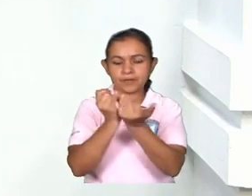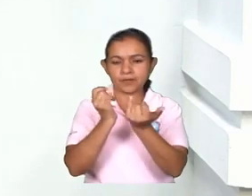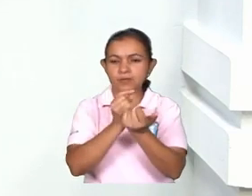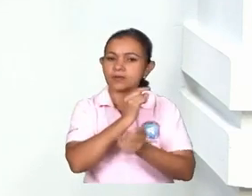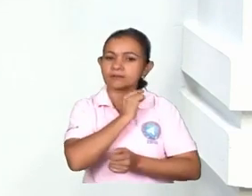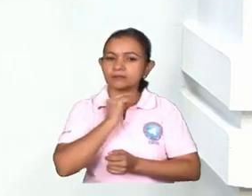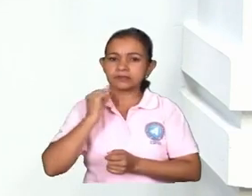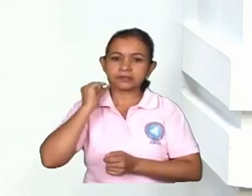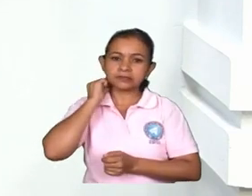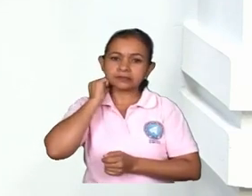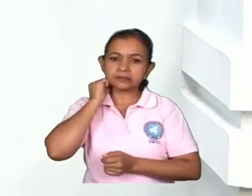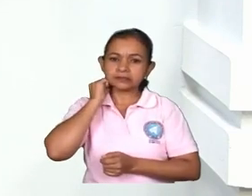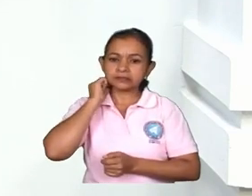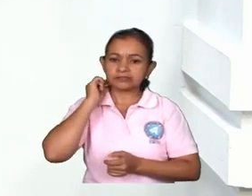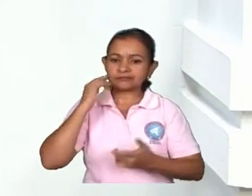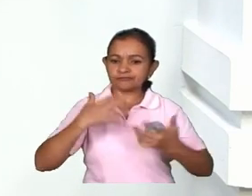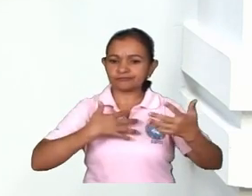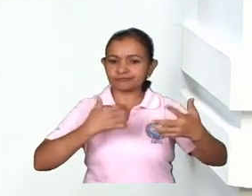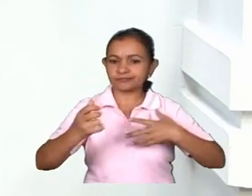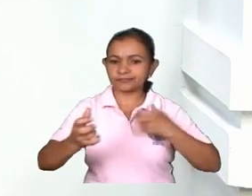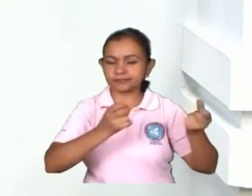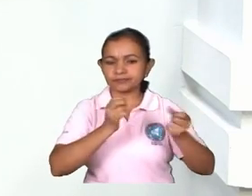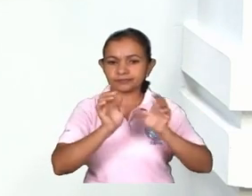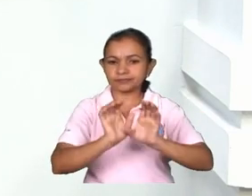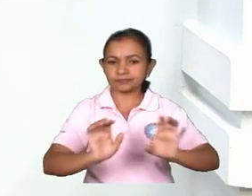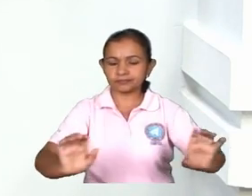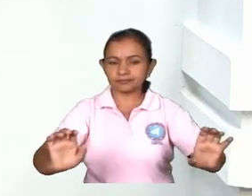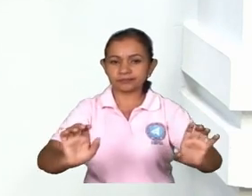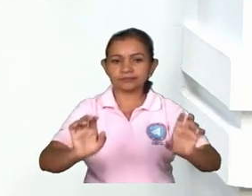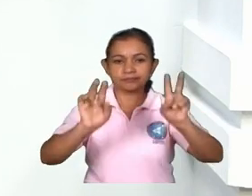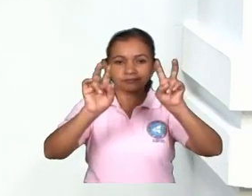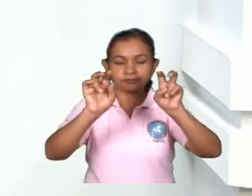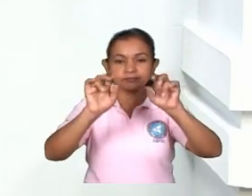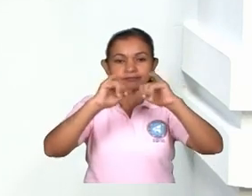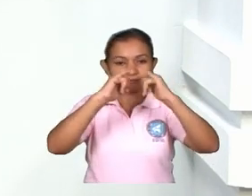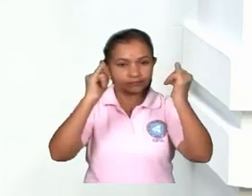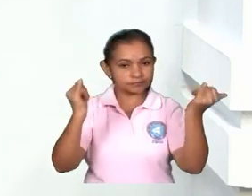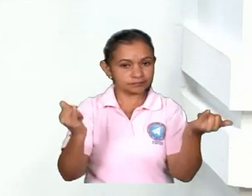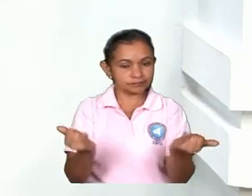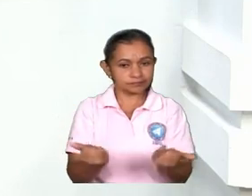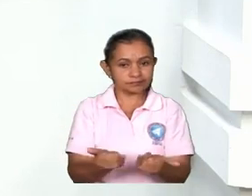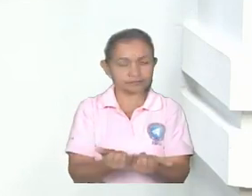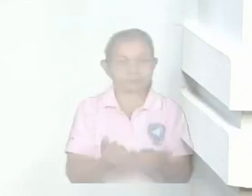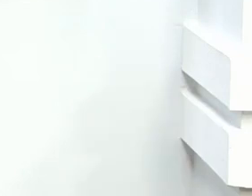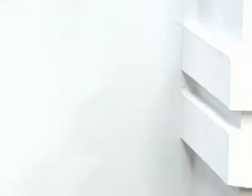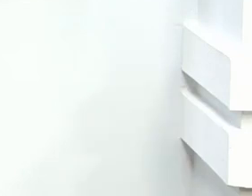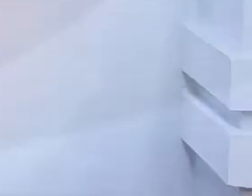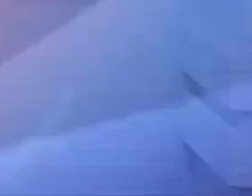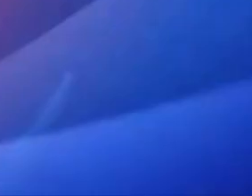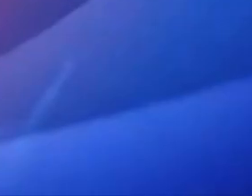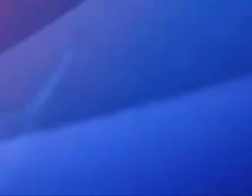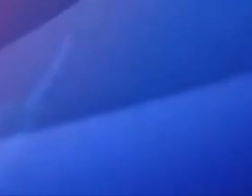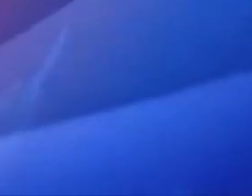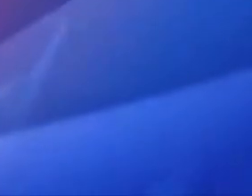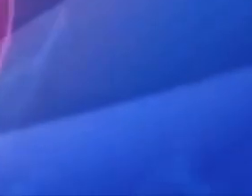predadores. Sobre esta y otras informaciones se las ampliamos en nuestro segmento de Noticias Internacionales.